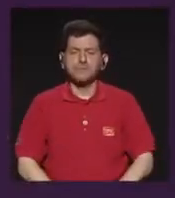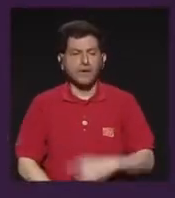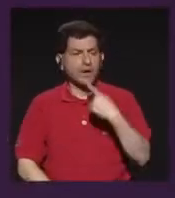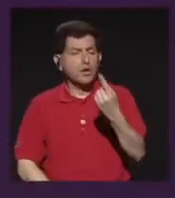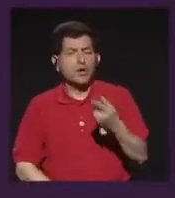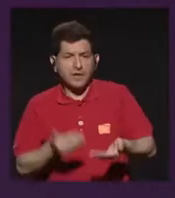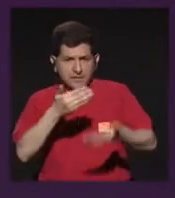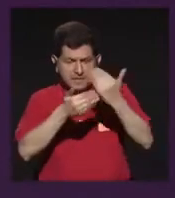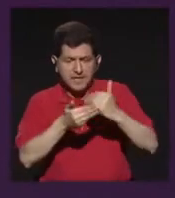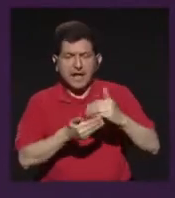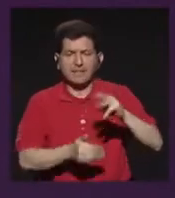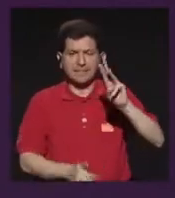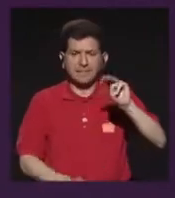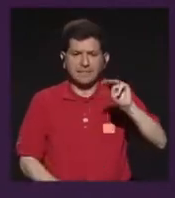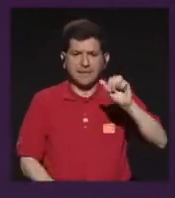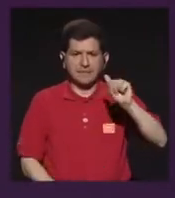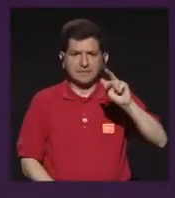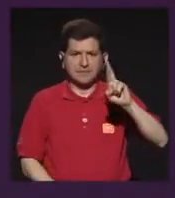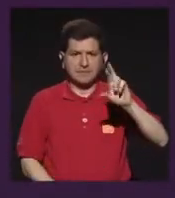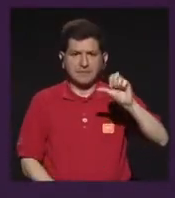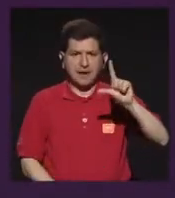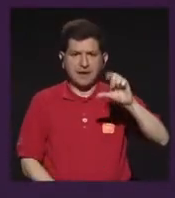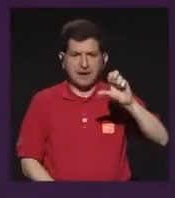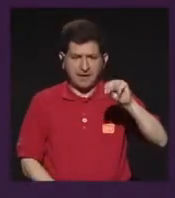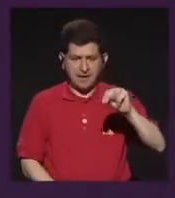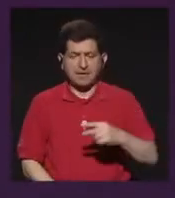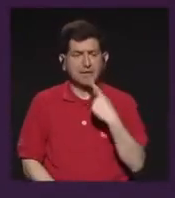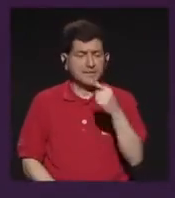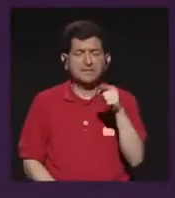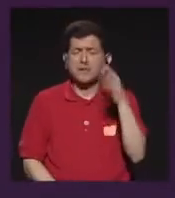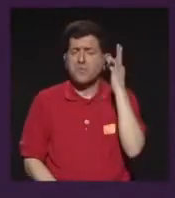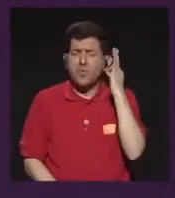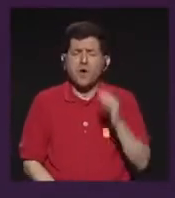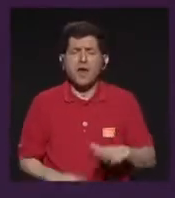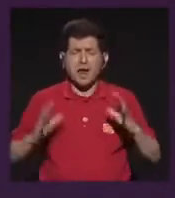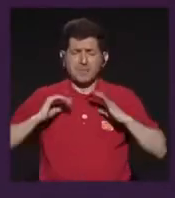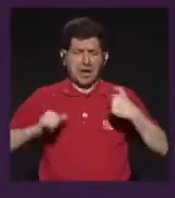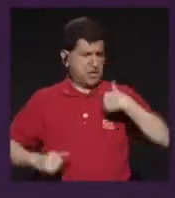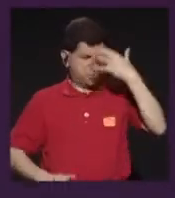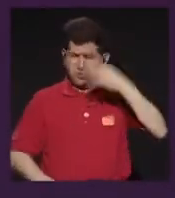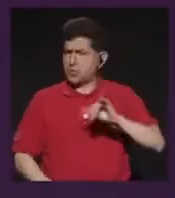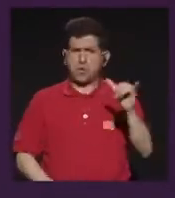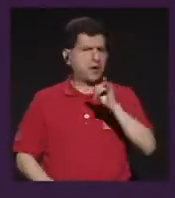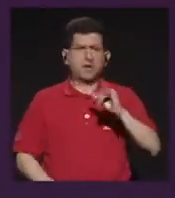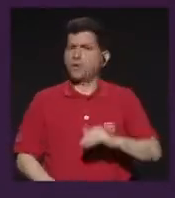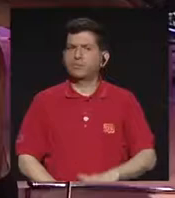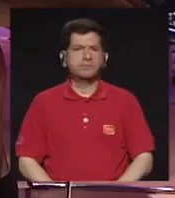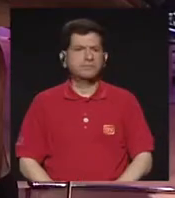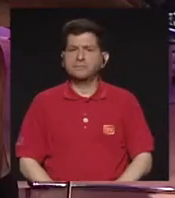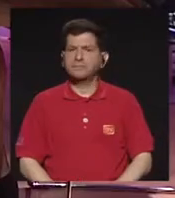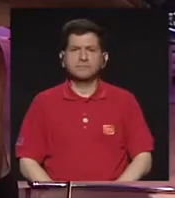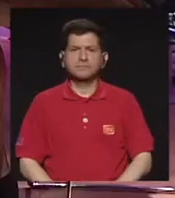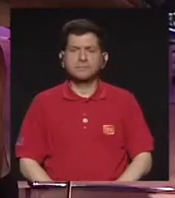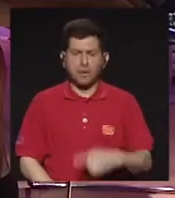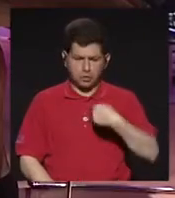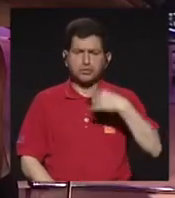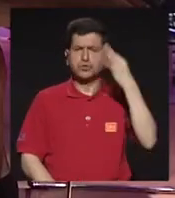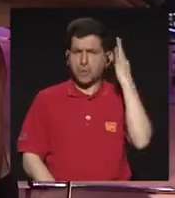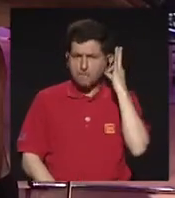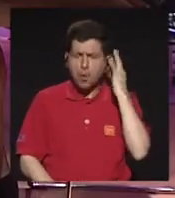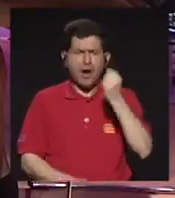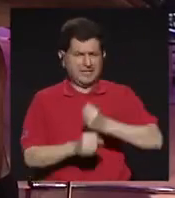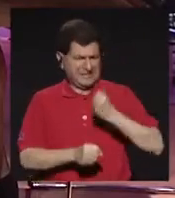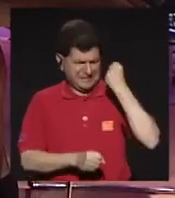Marlene apuntaba de que las mujeres nos dicen que somos vagas porque andamos en política, yo no me considero así. O sea, yo he sido una mujer